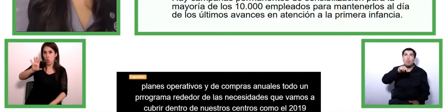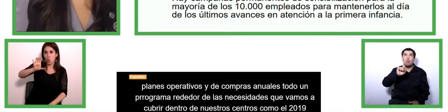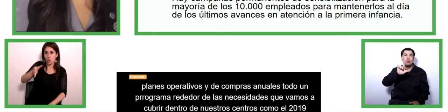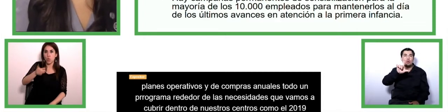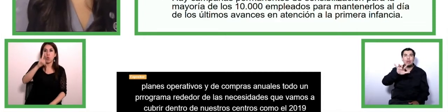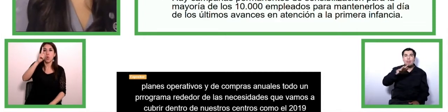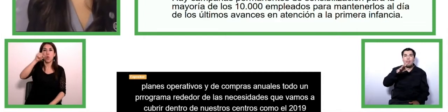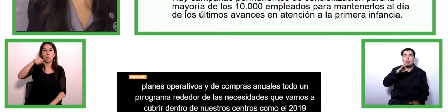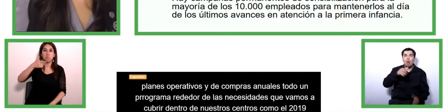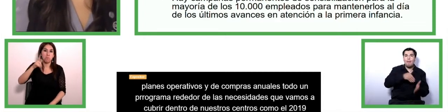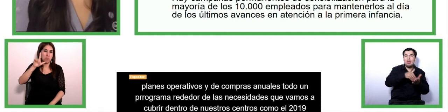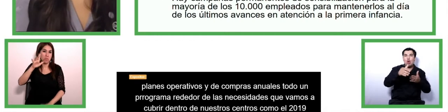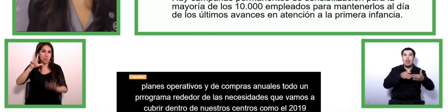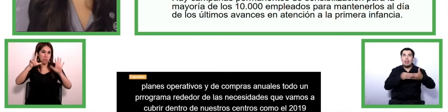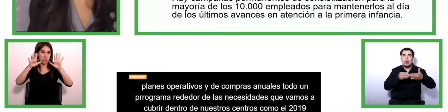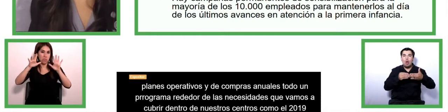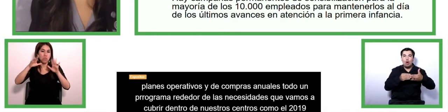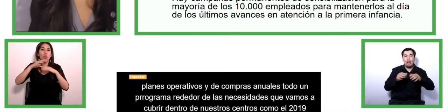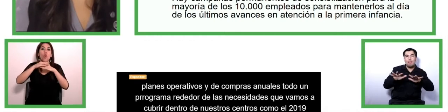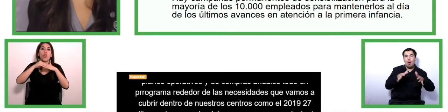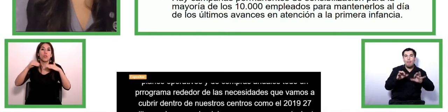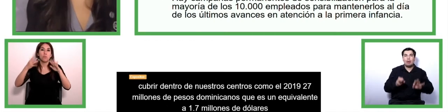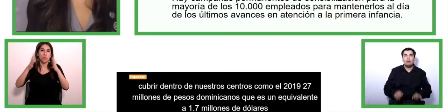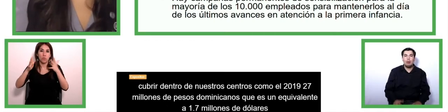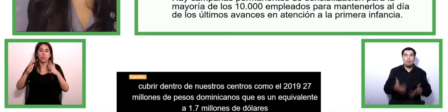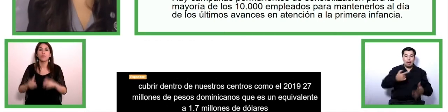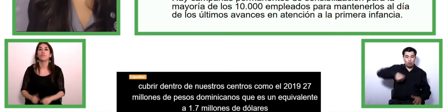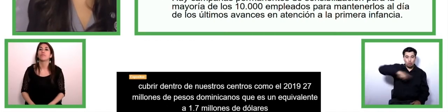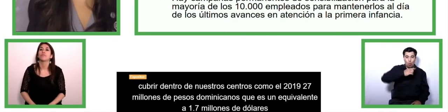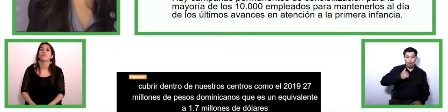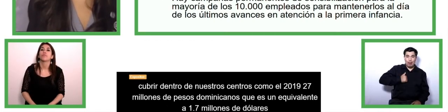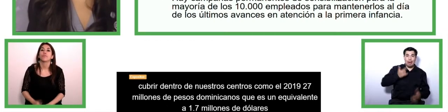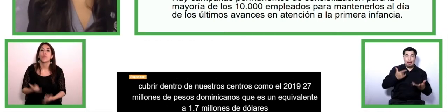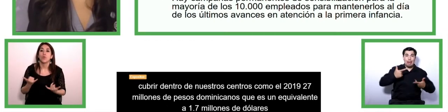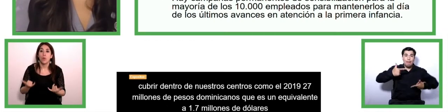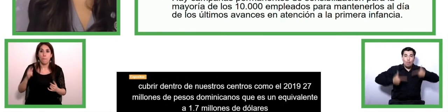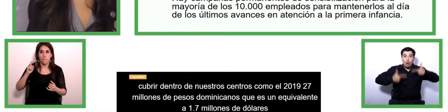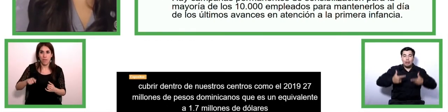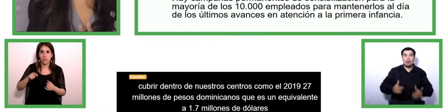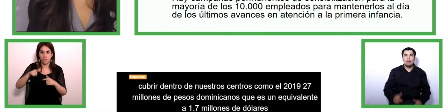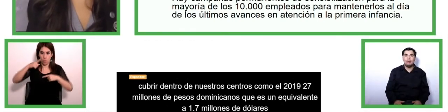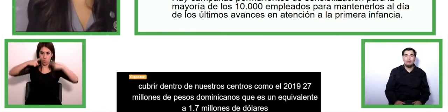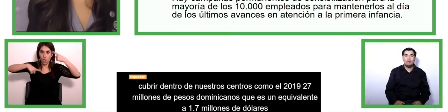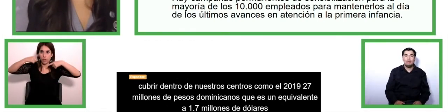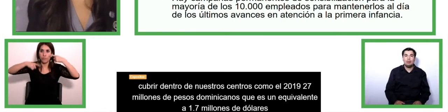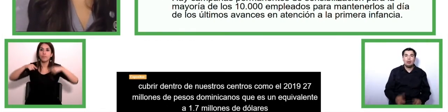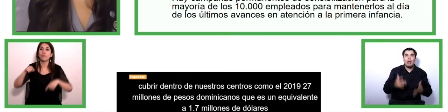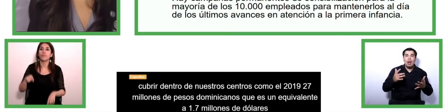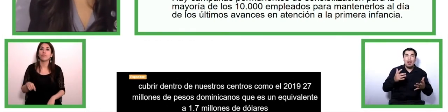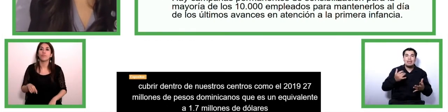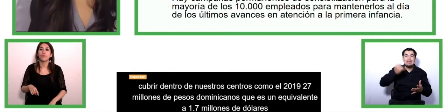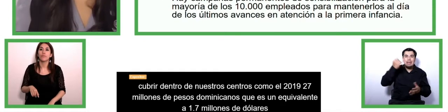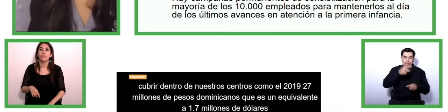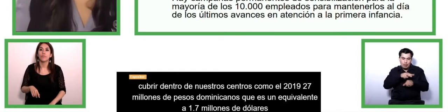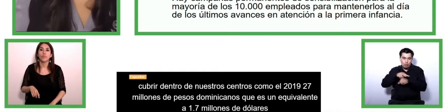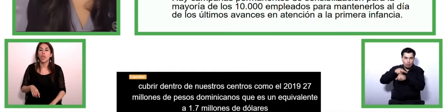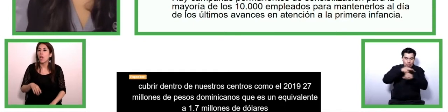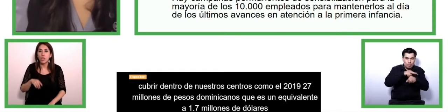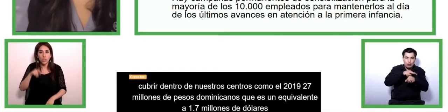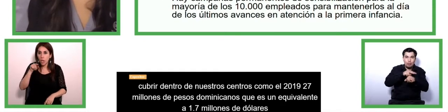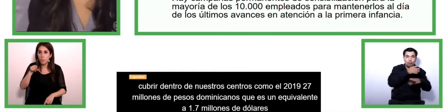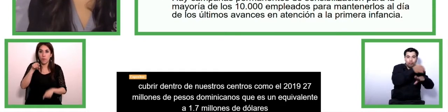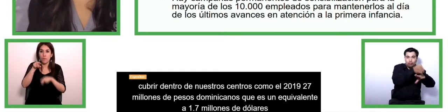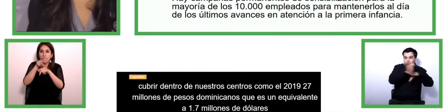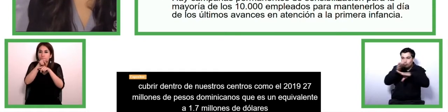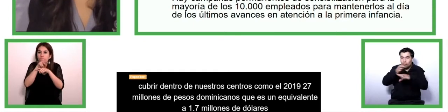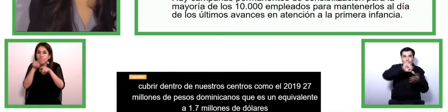1.7 millones de dólares aproximadamente. Para hacer cumplir esta política, hay visitas periódicas que se realizan a los centros y